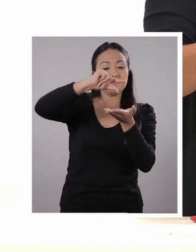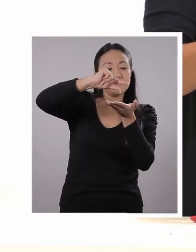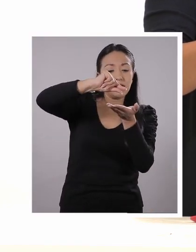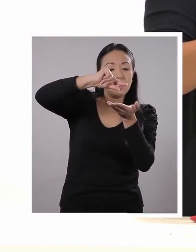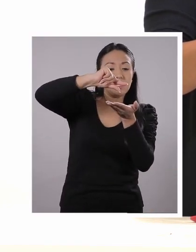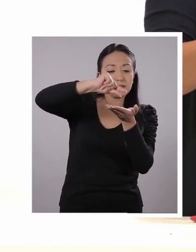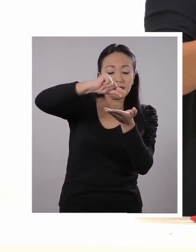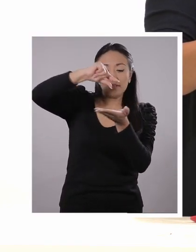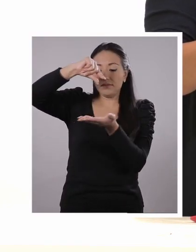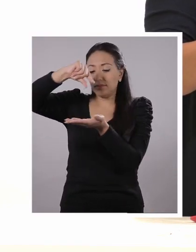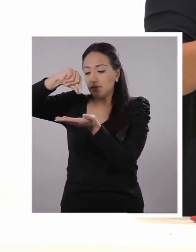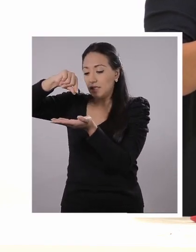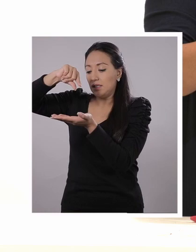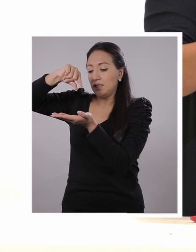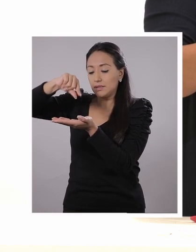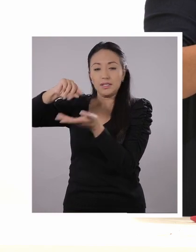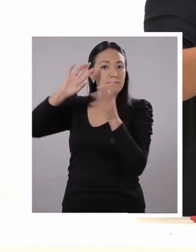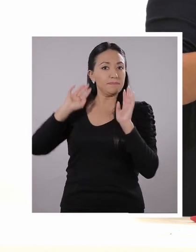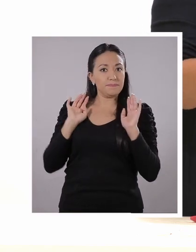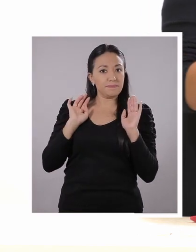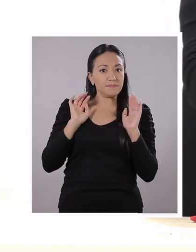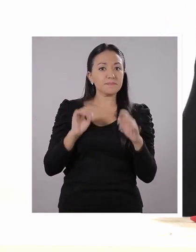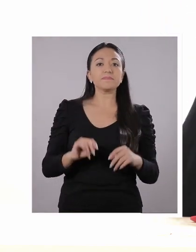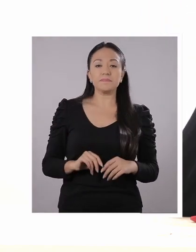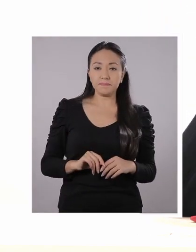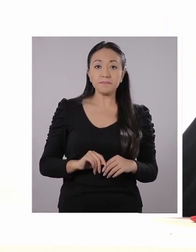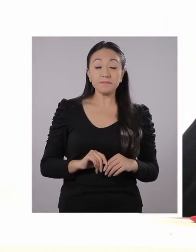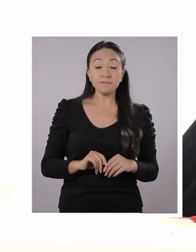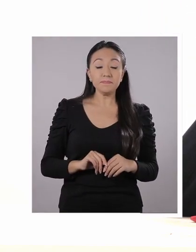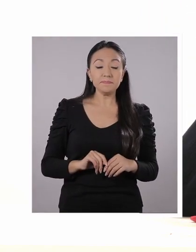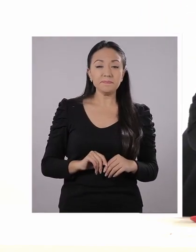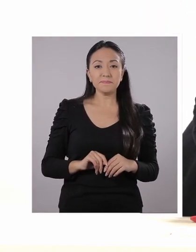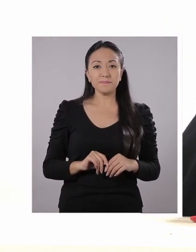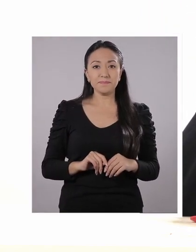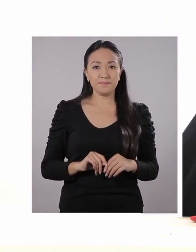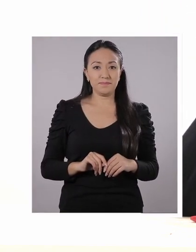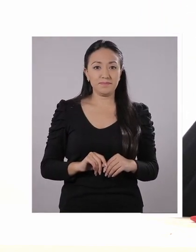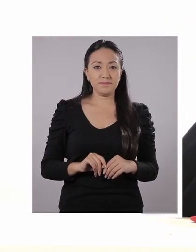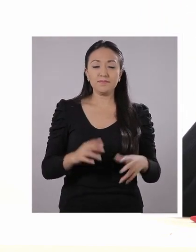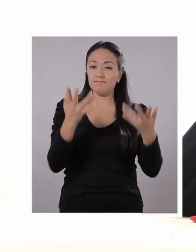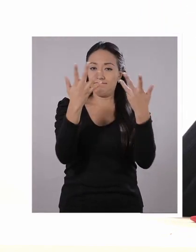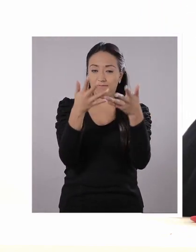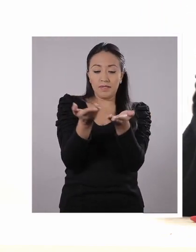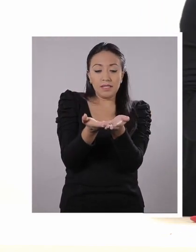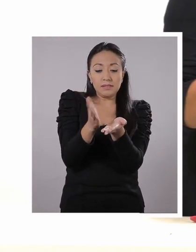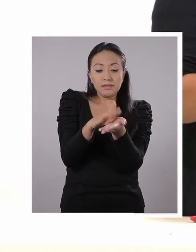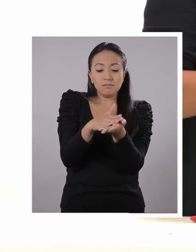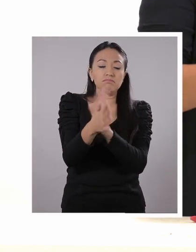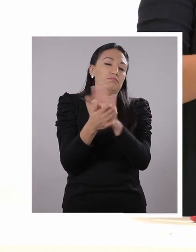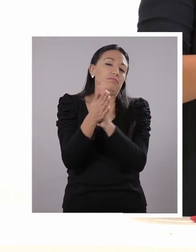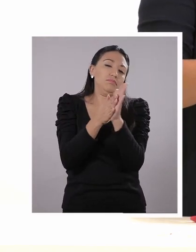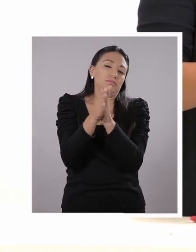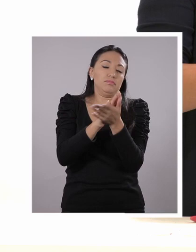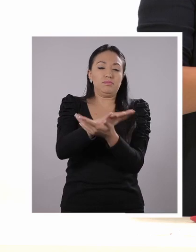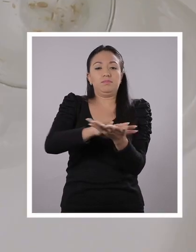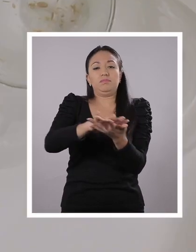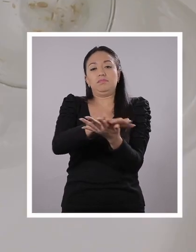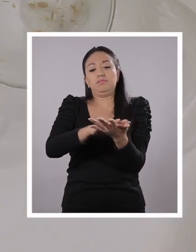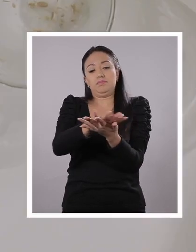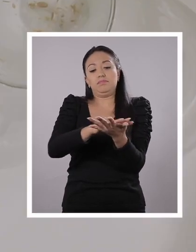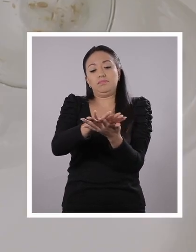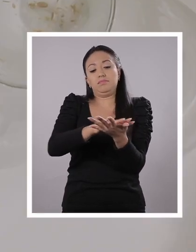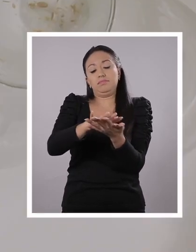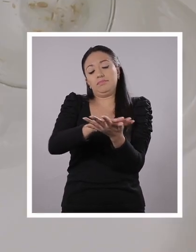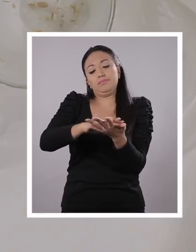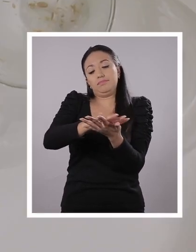color? 2 gotitas, 1, 2. Ya. Y cerramos y le